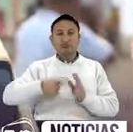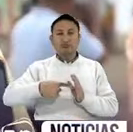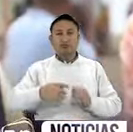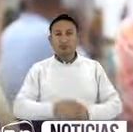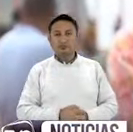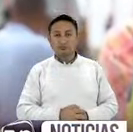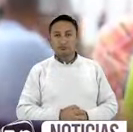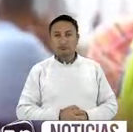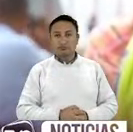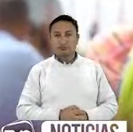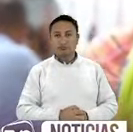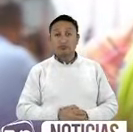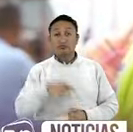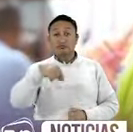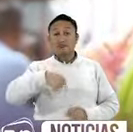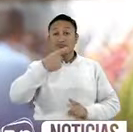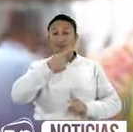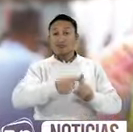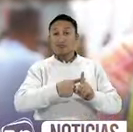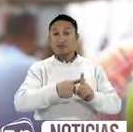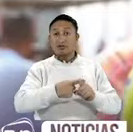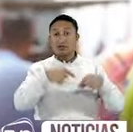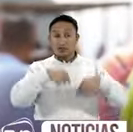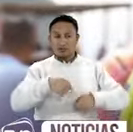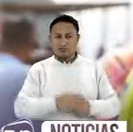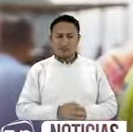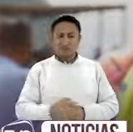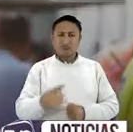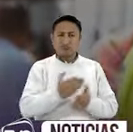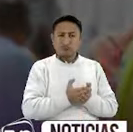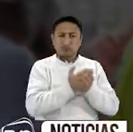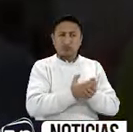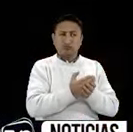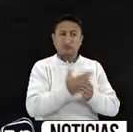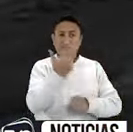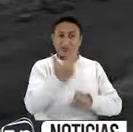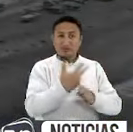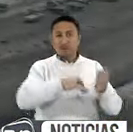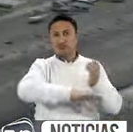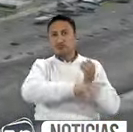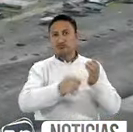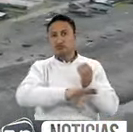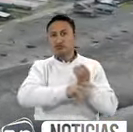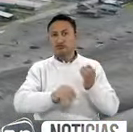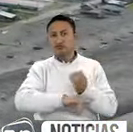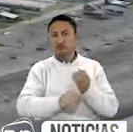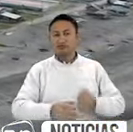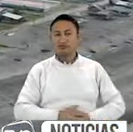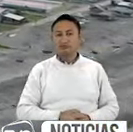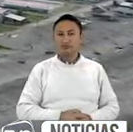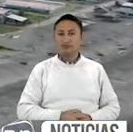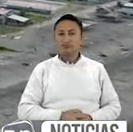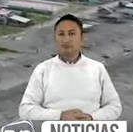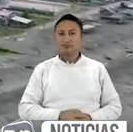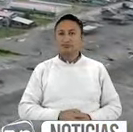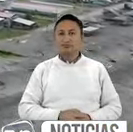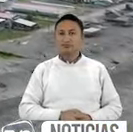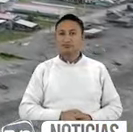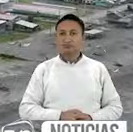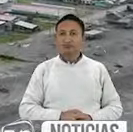de San Francisco en este mes ha sido robado sus embarcaciones 3 veces. Informó Marilyn